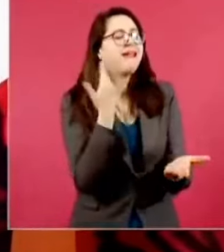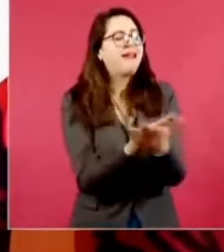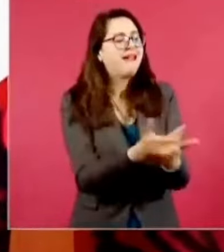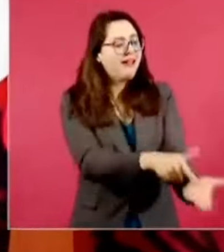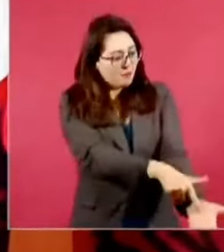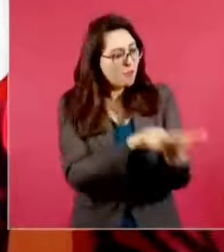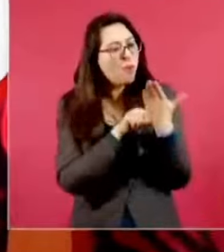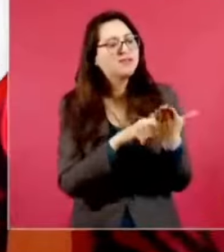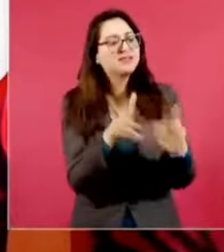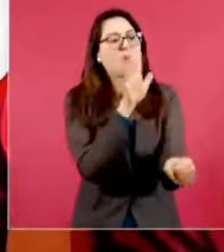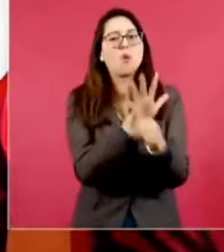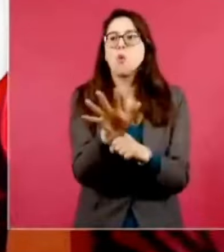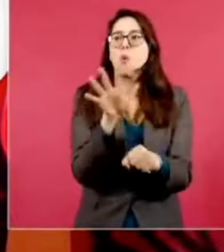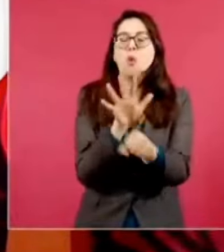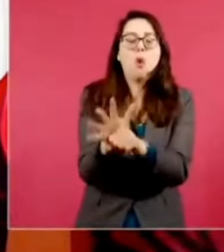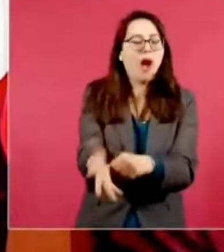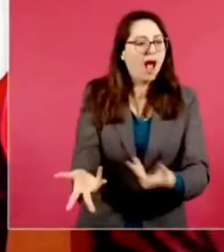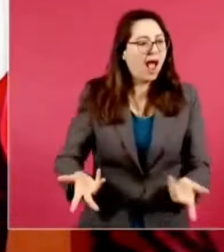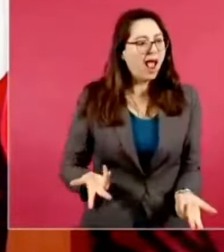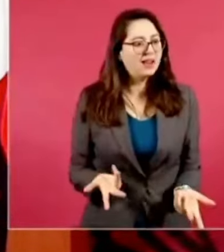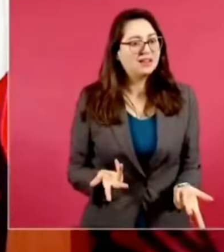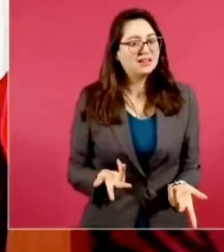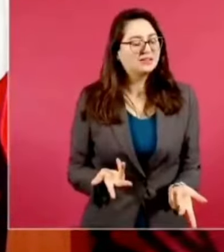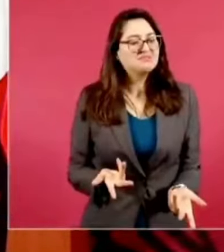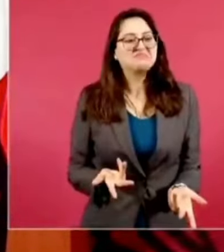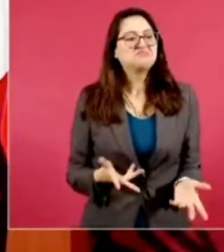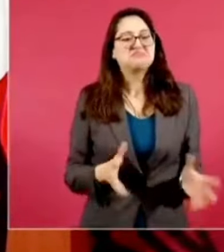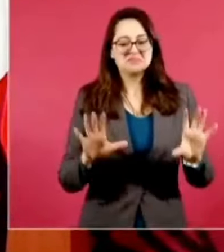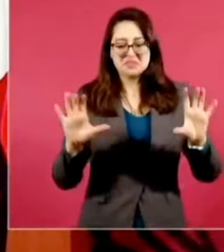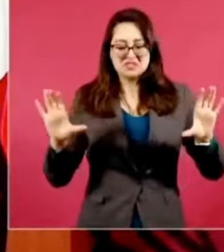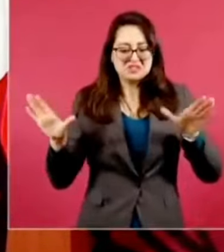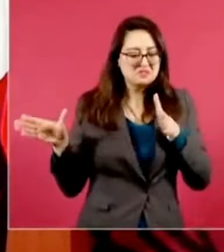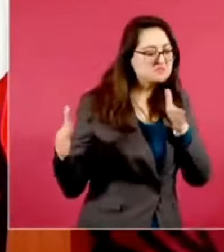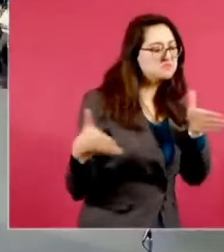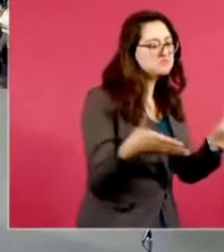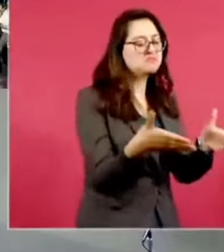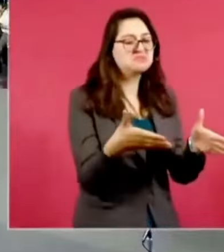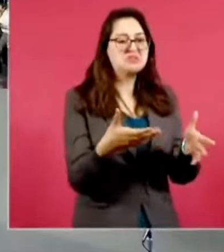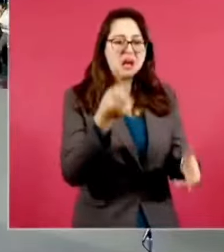Eso es el llamado neoliberalismo, neoporfirismo.